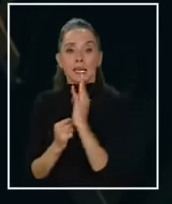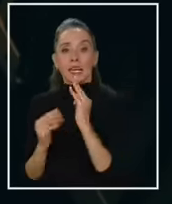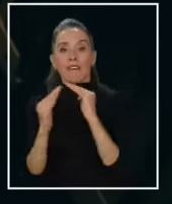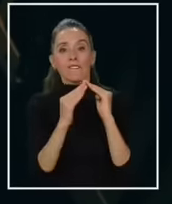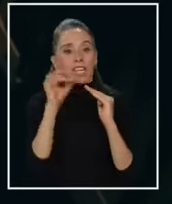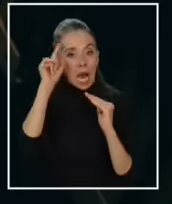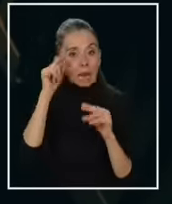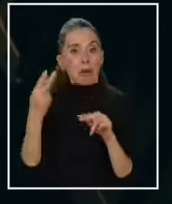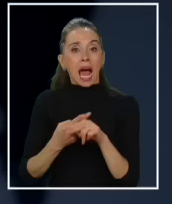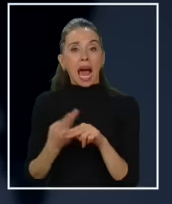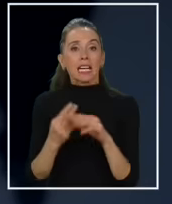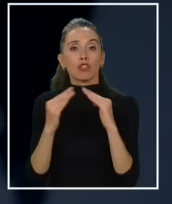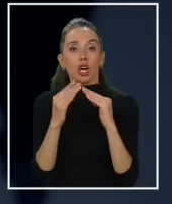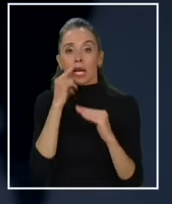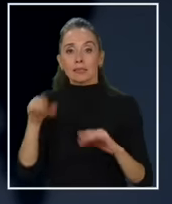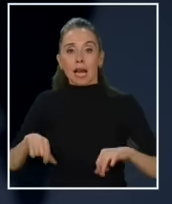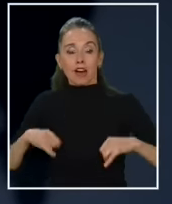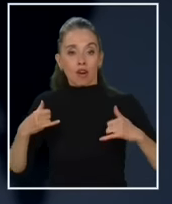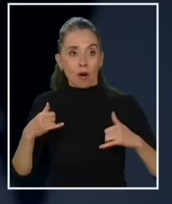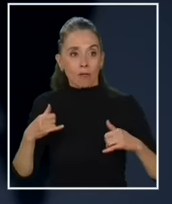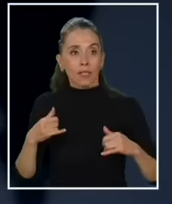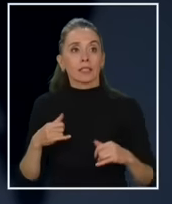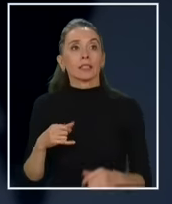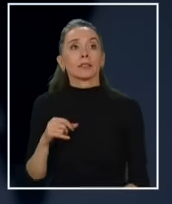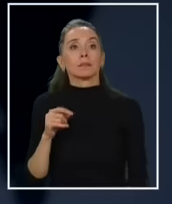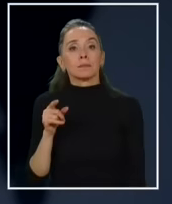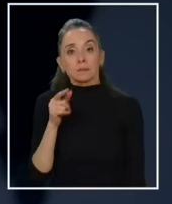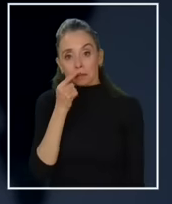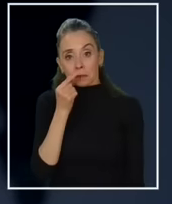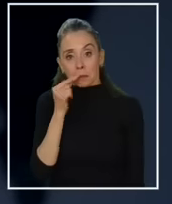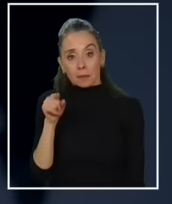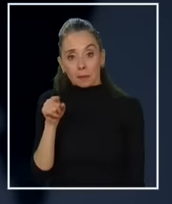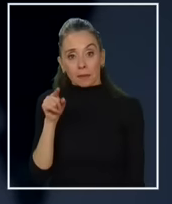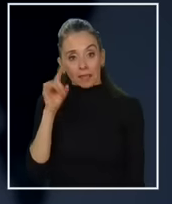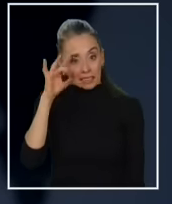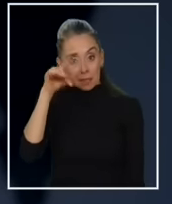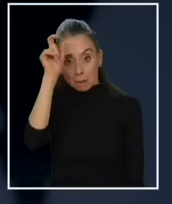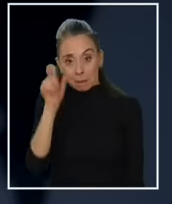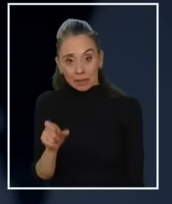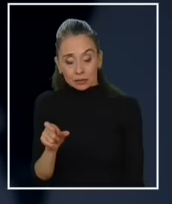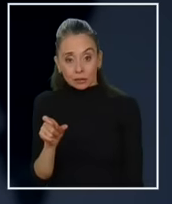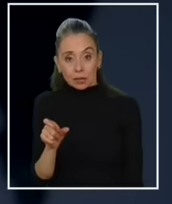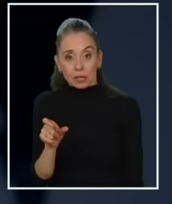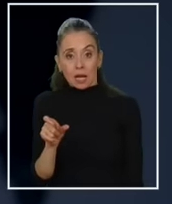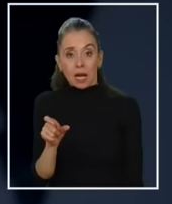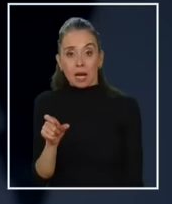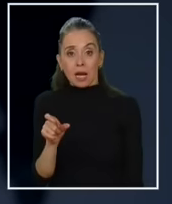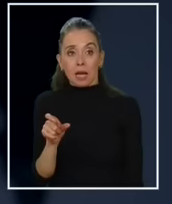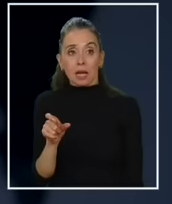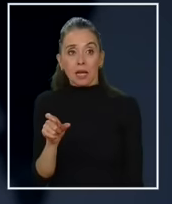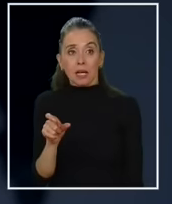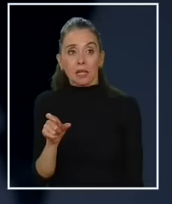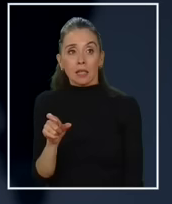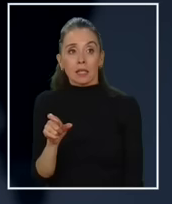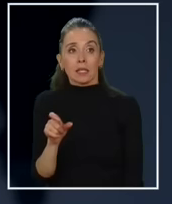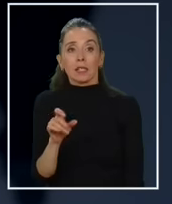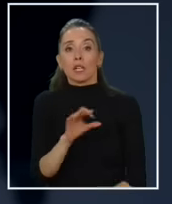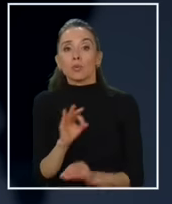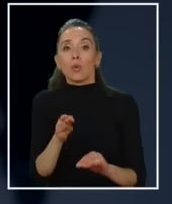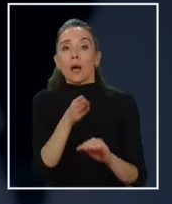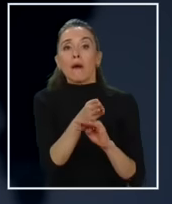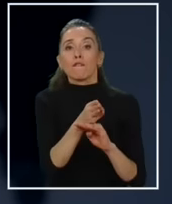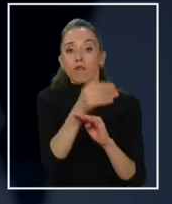A Villa Alemana, le arrendaron casa. El grado de conocimiento que tenía una persona que no había pasado ni por la